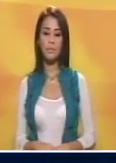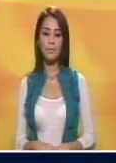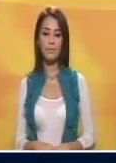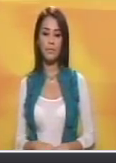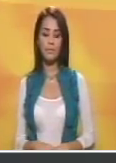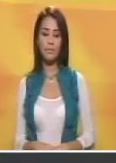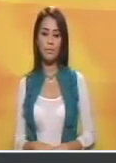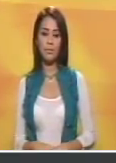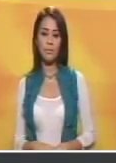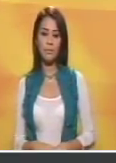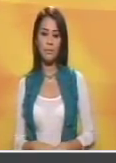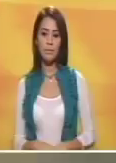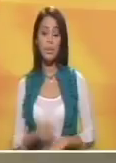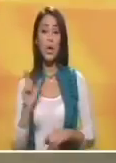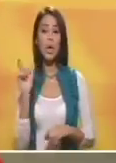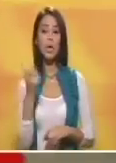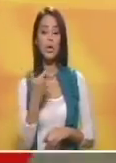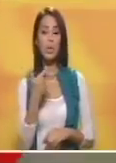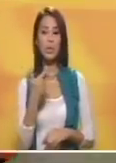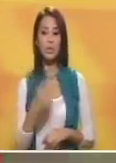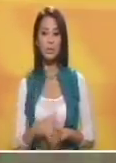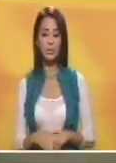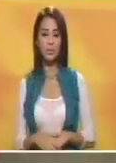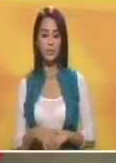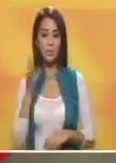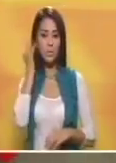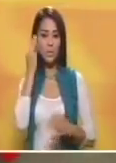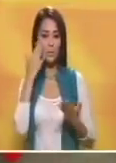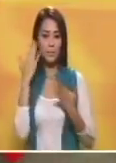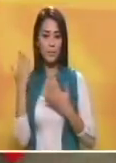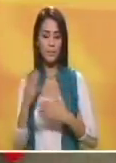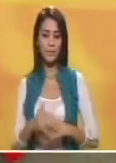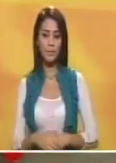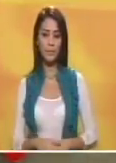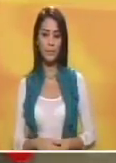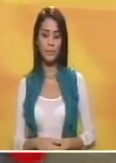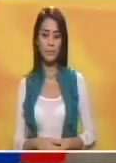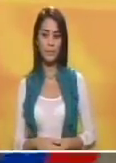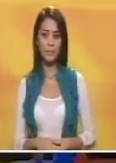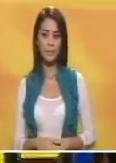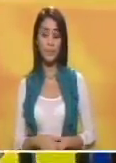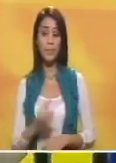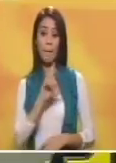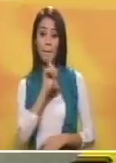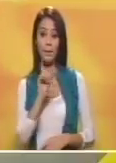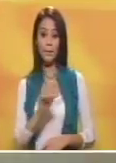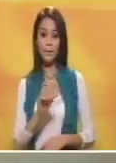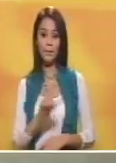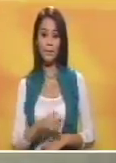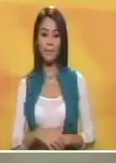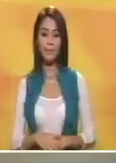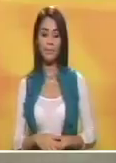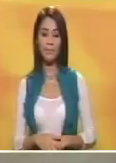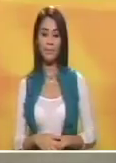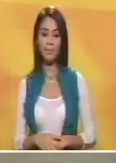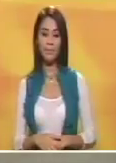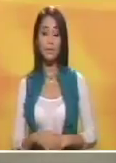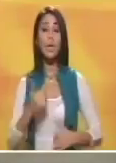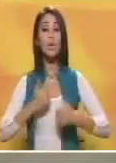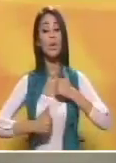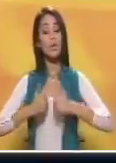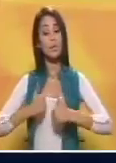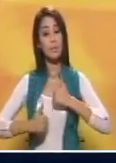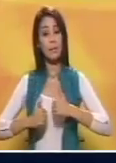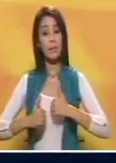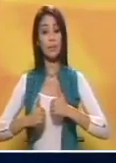Derlis Merchán, Globovisión. Un detalle antes de responder a la próxima pregunta. Los candidatos es que